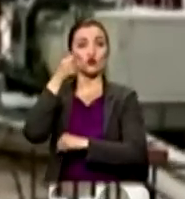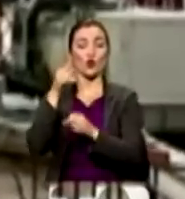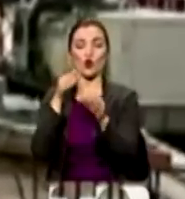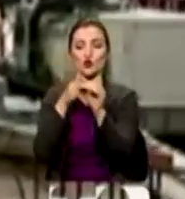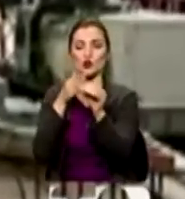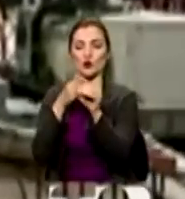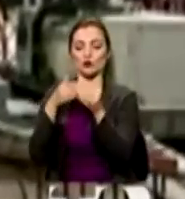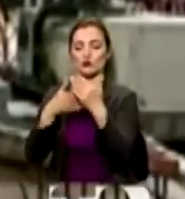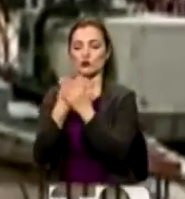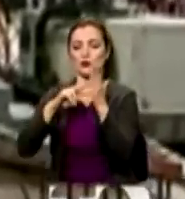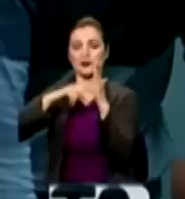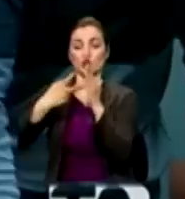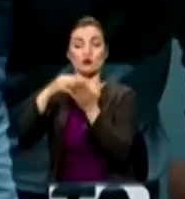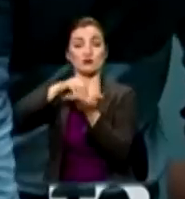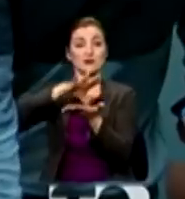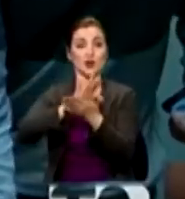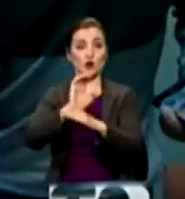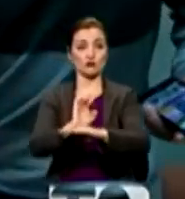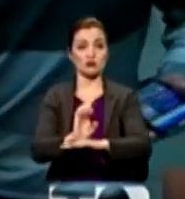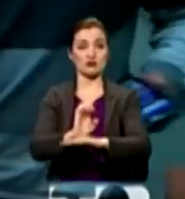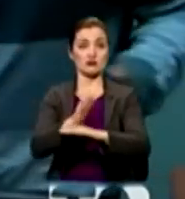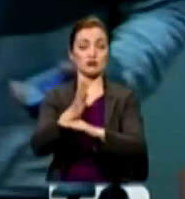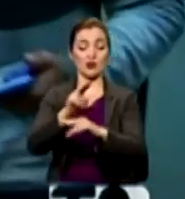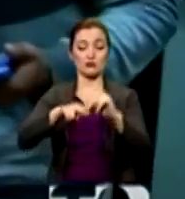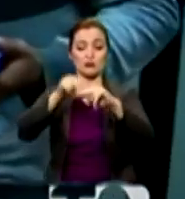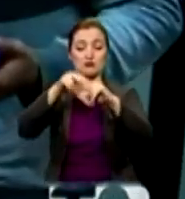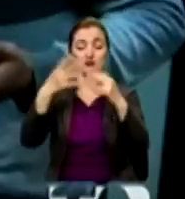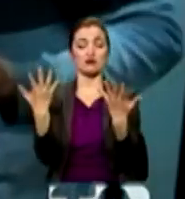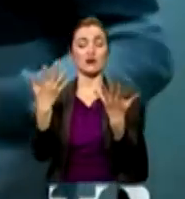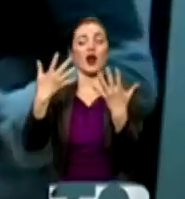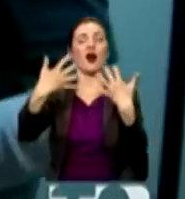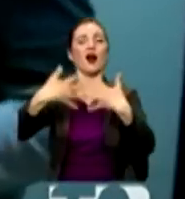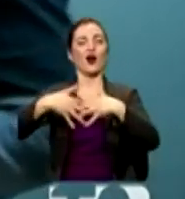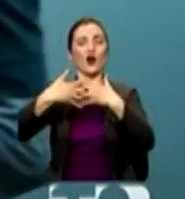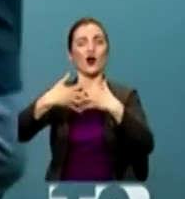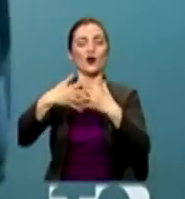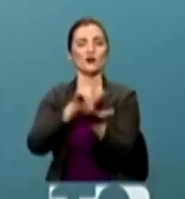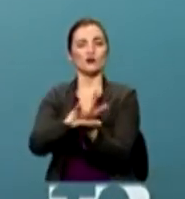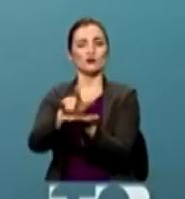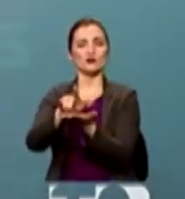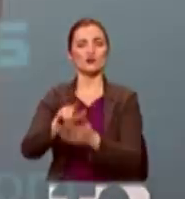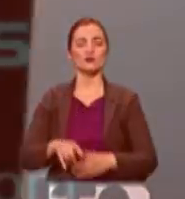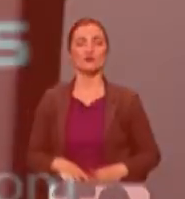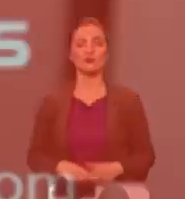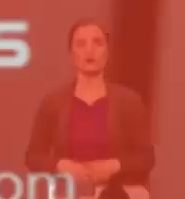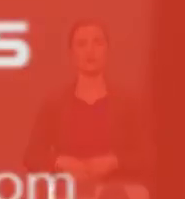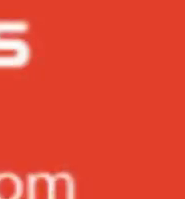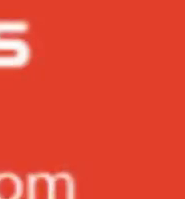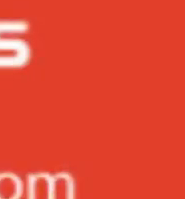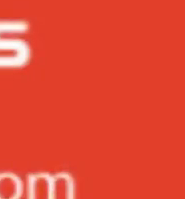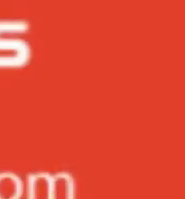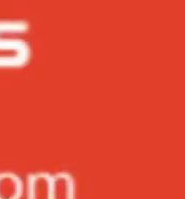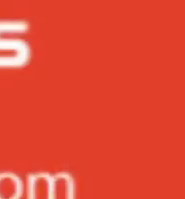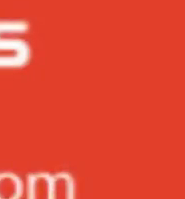nueva tecnología al país y, ¿por qué no?, construir aviones. Fernanda Ceballos, 24 horas.